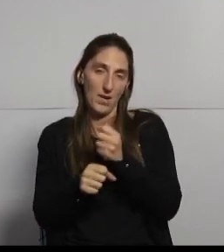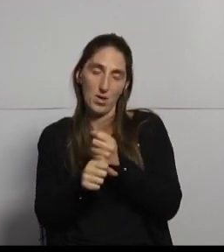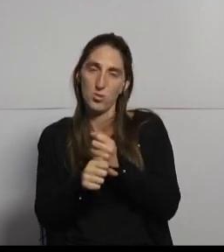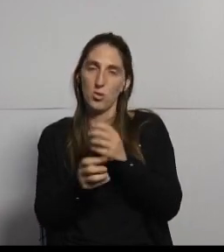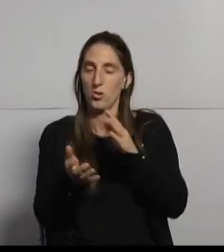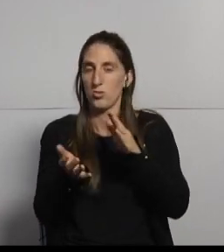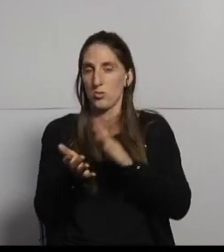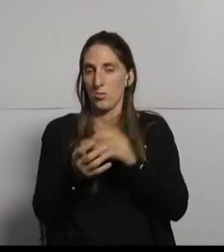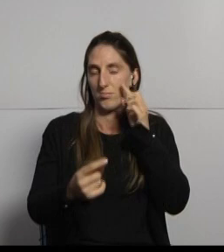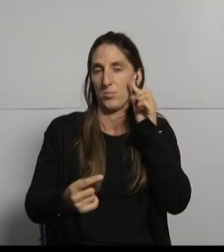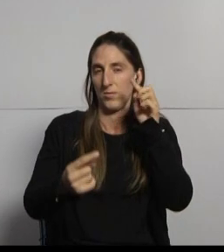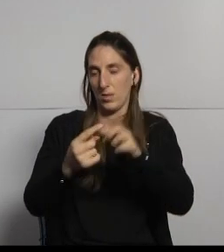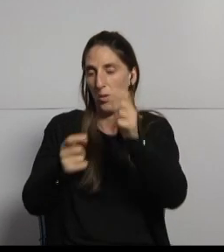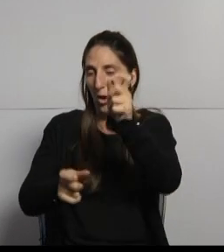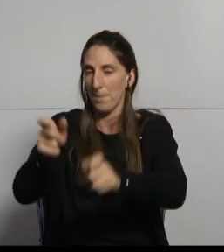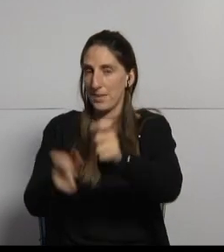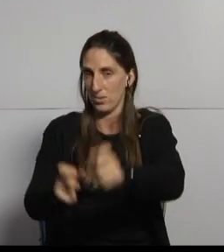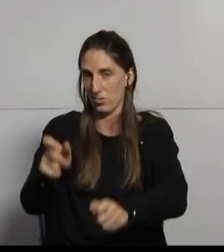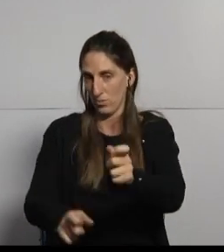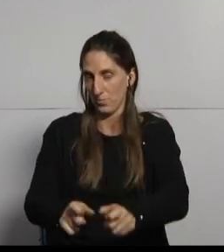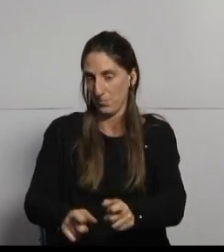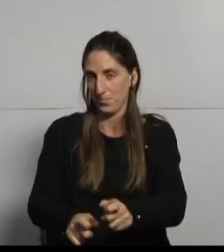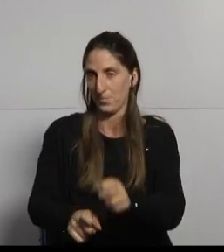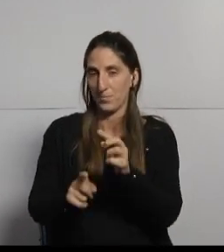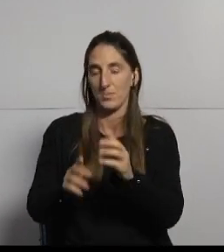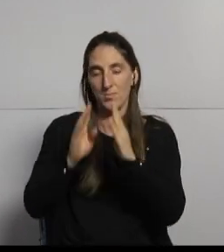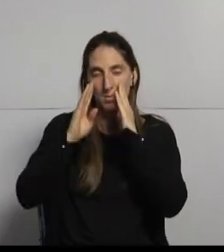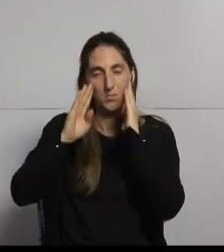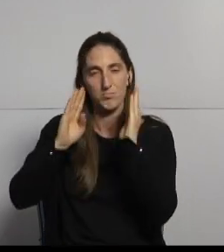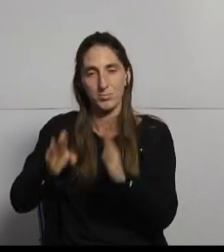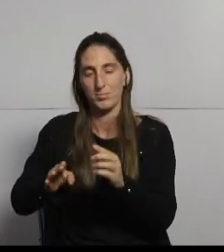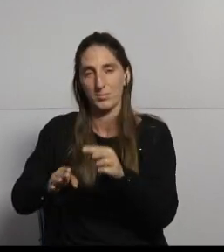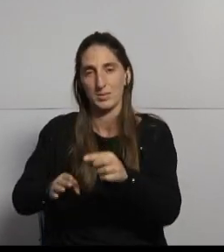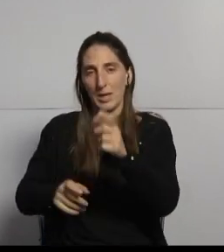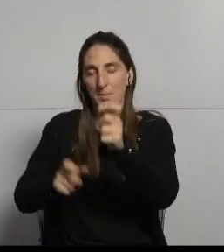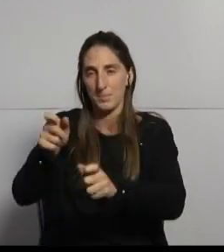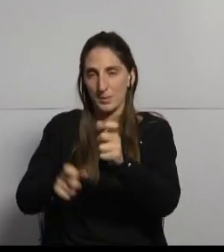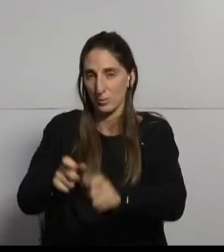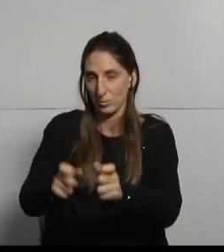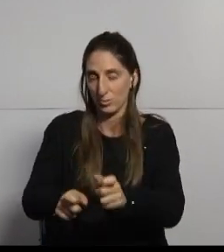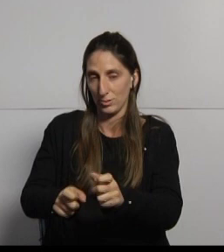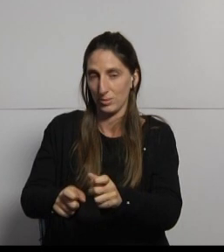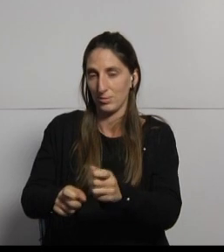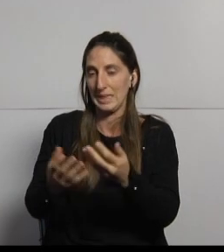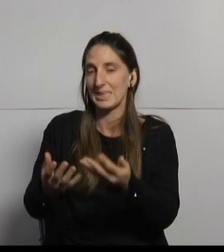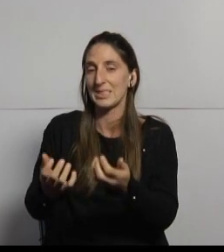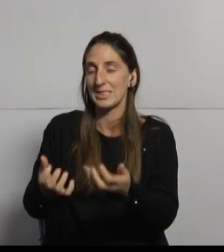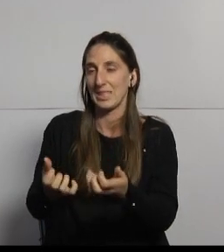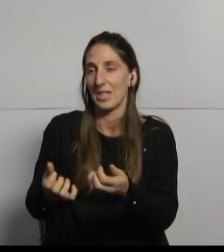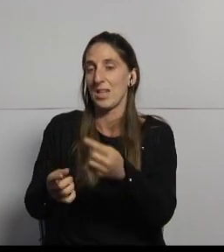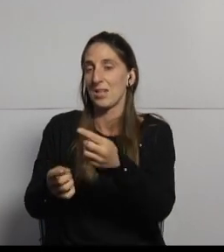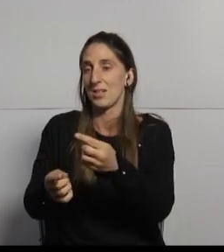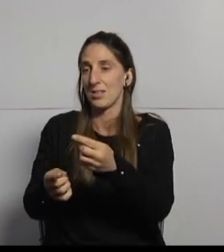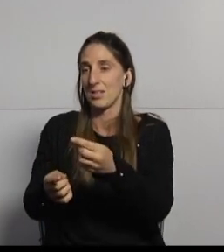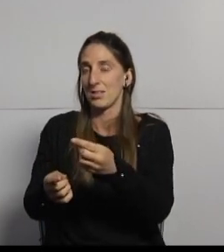las expectativas de los ciudadanos. Y en particular, con esas expectativas de los ciudadanos, lo que pasa es que los ciudadanos